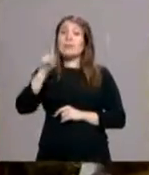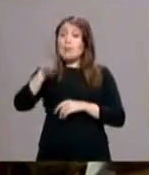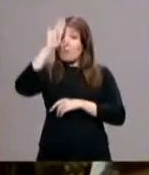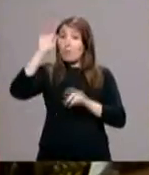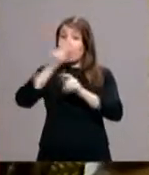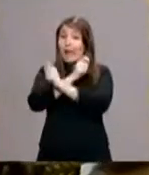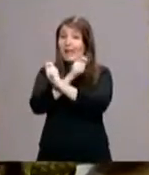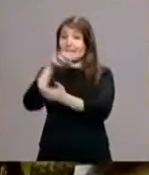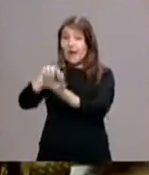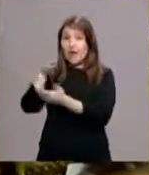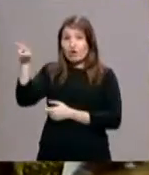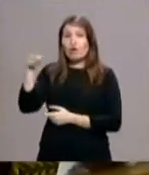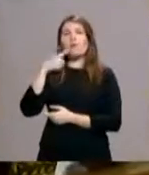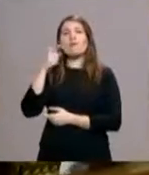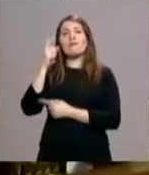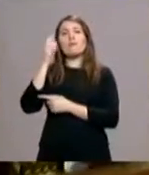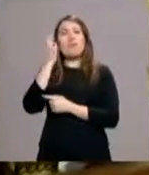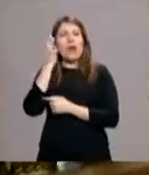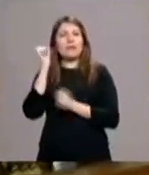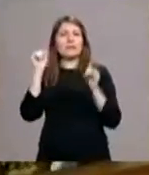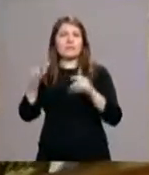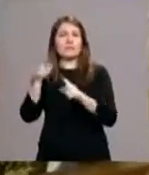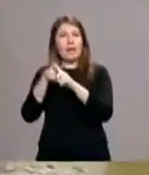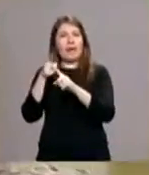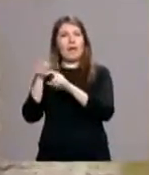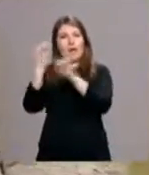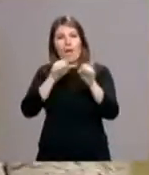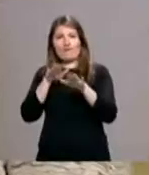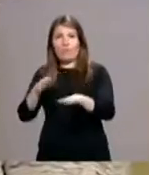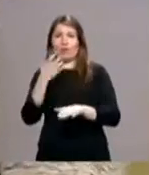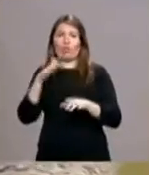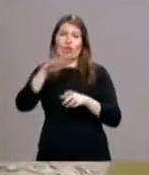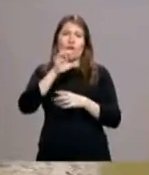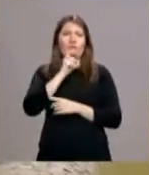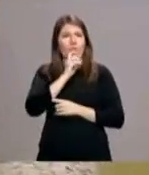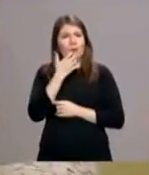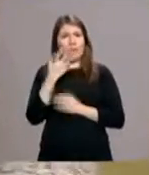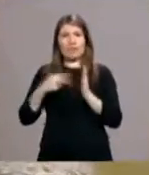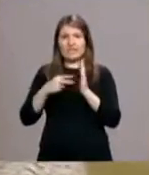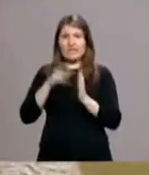activismo social a favor de la mujer en lugares tan complicados como Burundi o Siria.